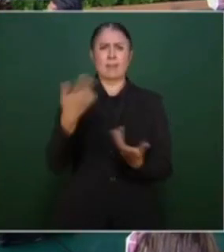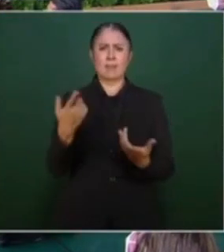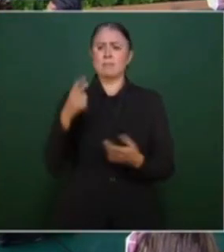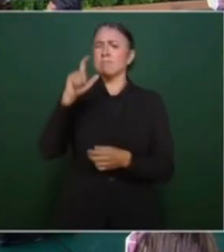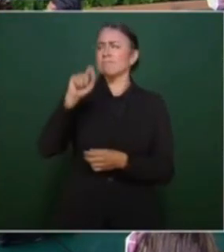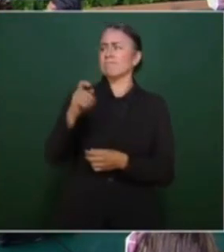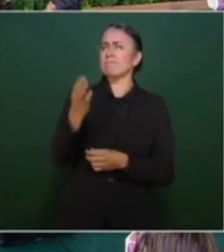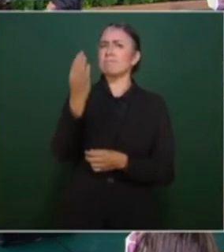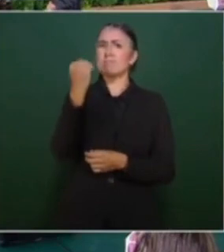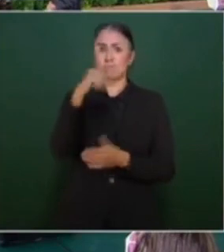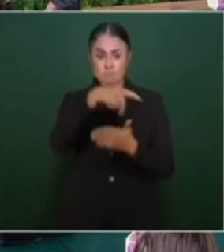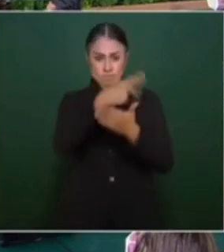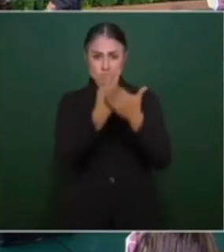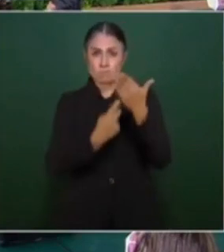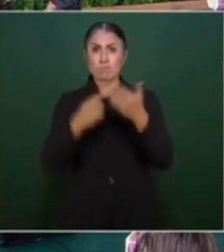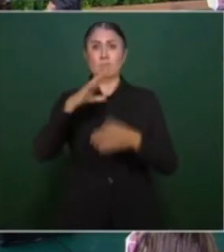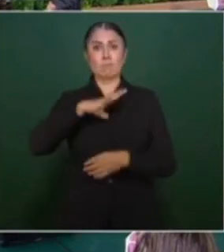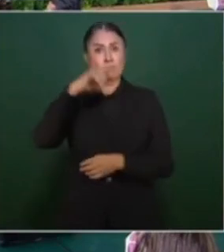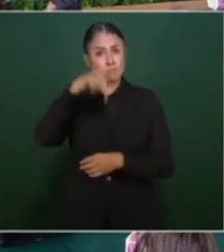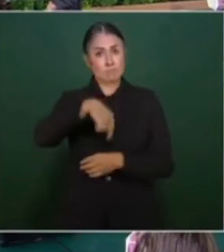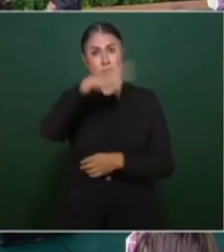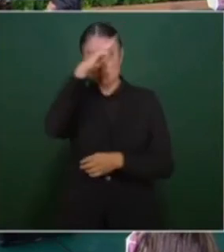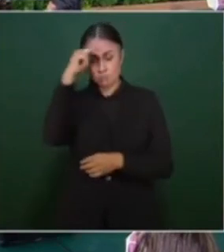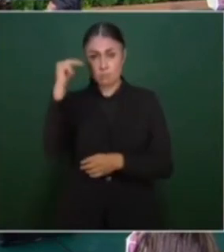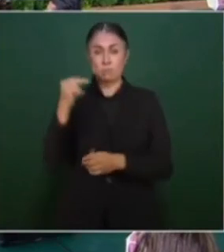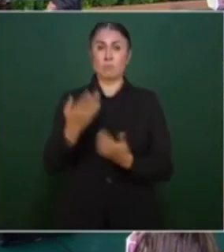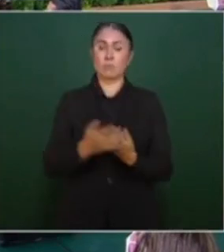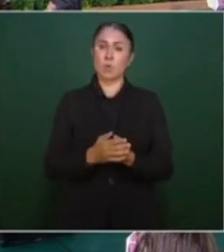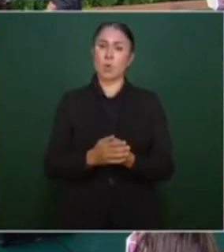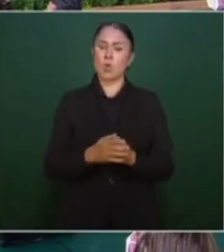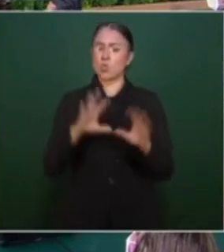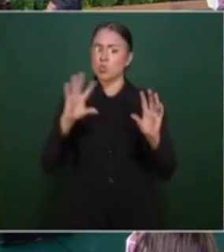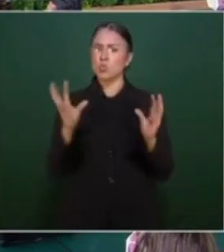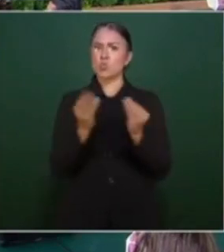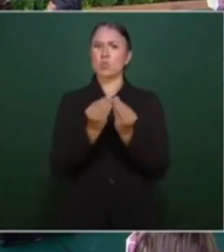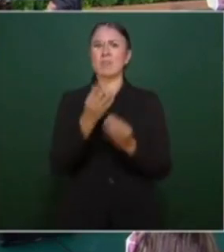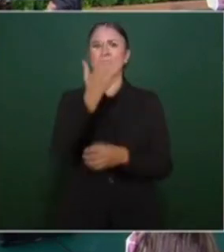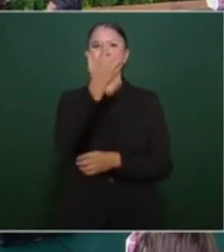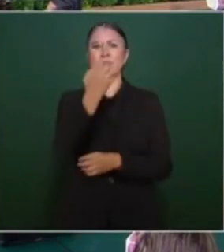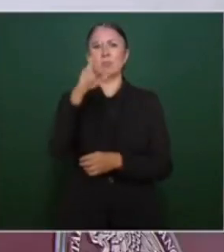29 programas, con un total de